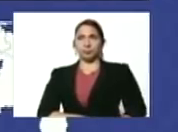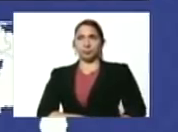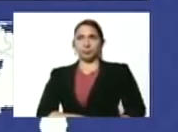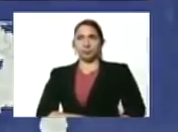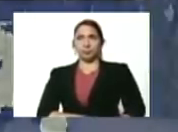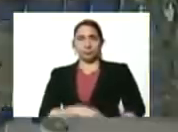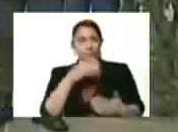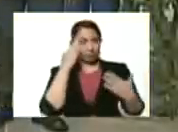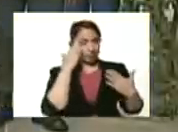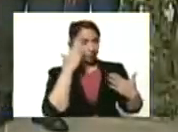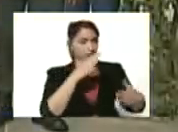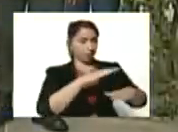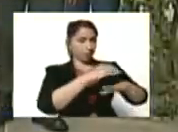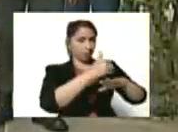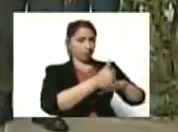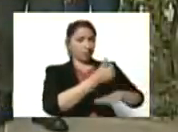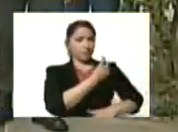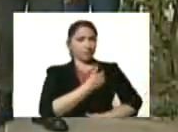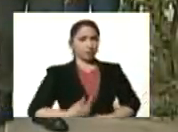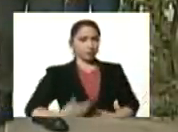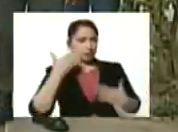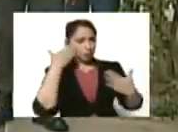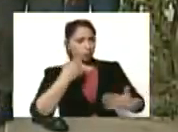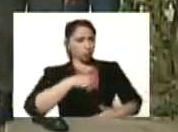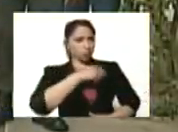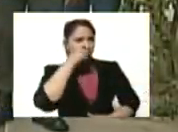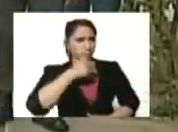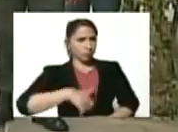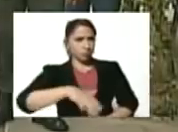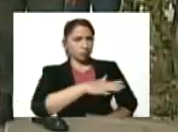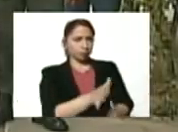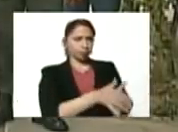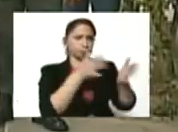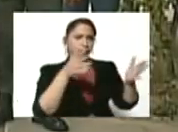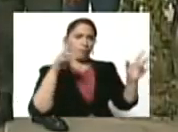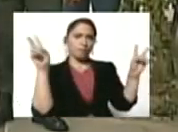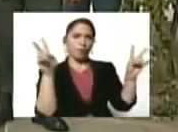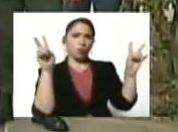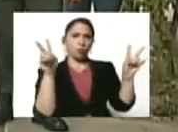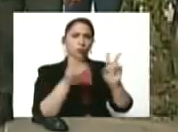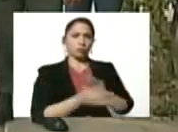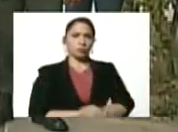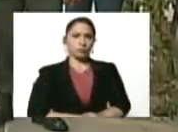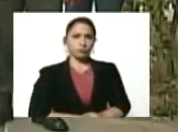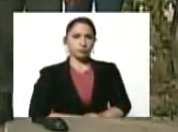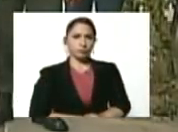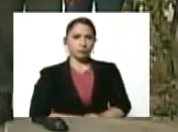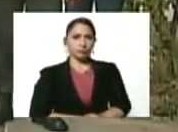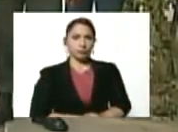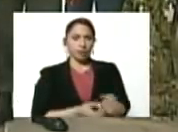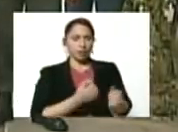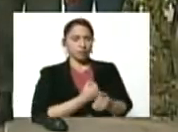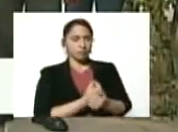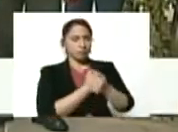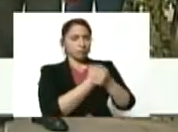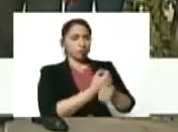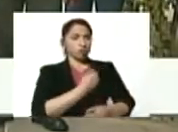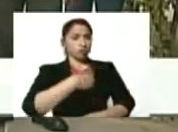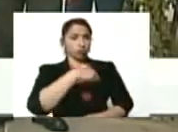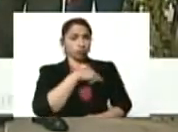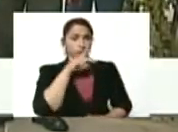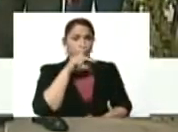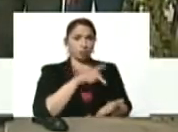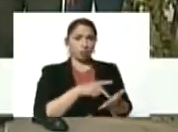Saludos, mi comandante presidente. Un saludo a nuestro pueblo heroico, a nuestro pueblo victorioso. Obras son amores. Aquí nos encontramos